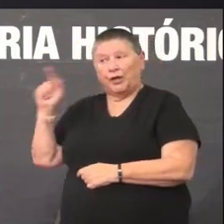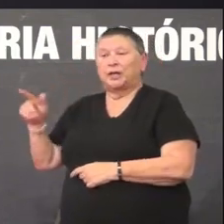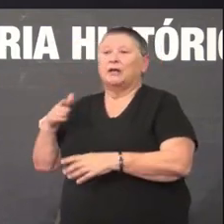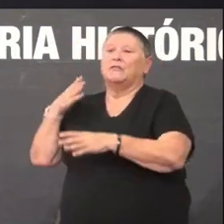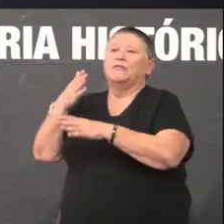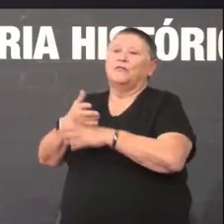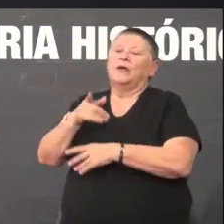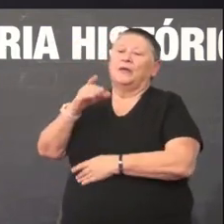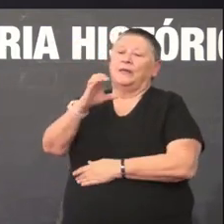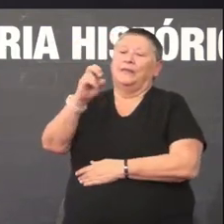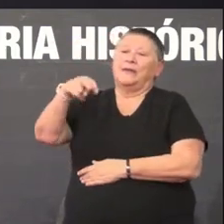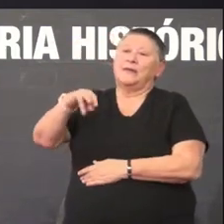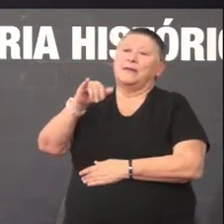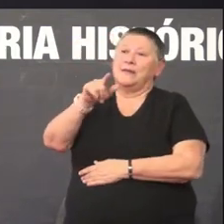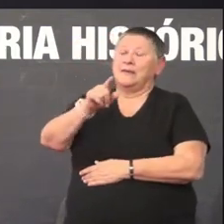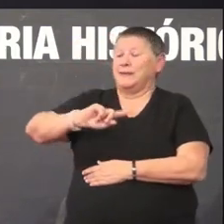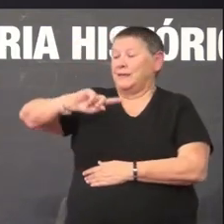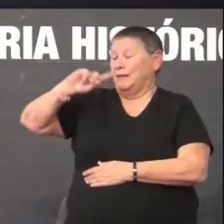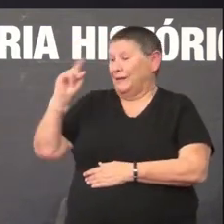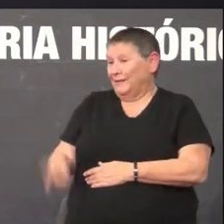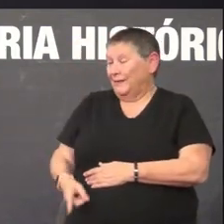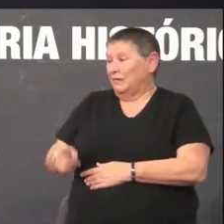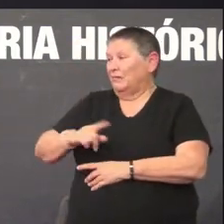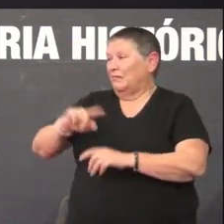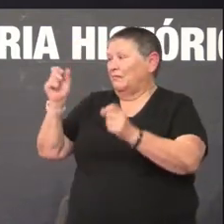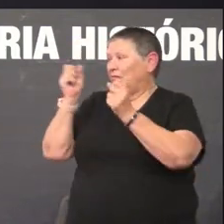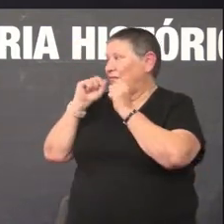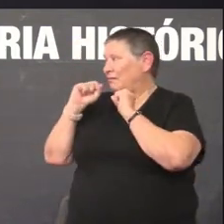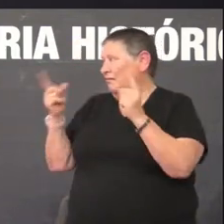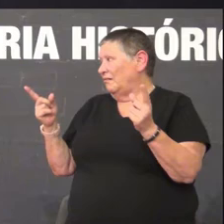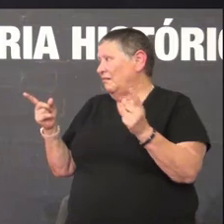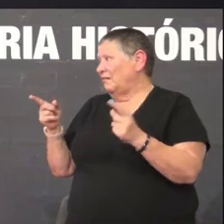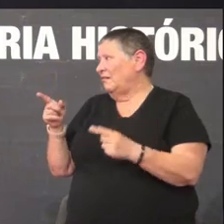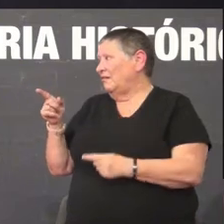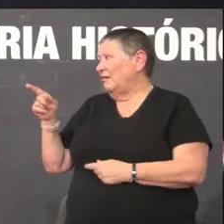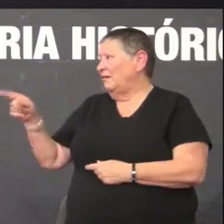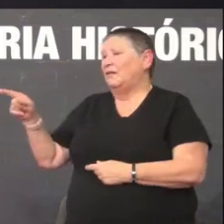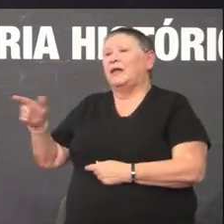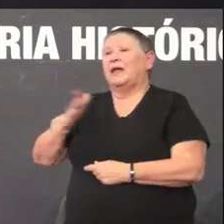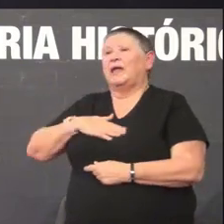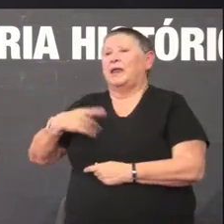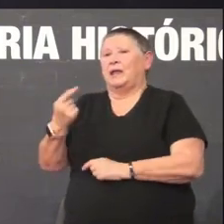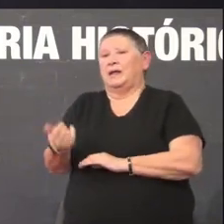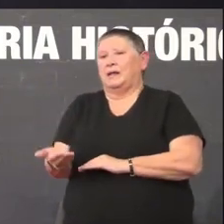del director y el director descubrió que Corina lo que quería era sacar la pasta.